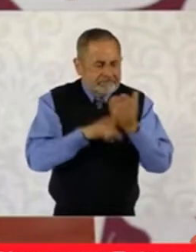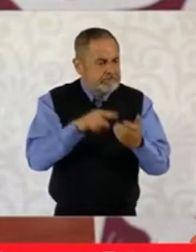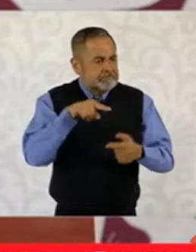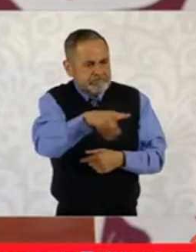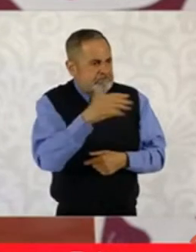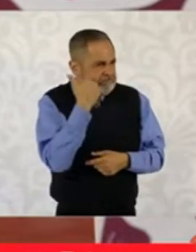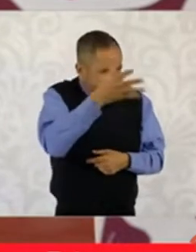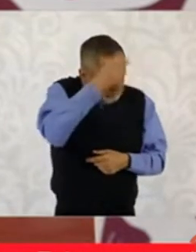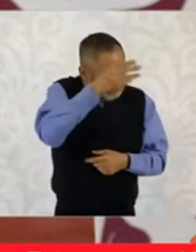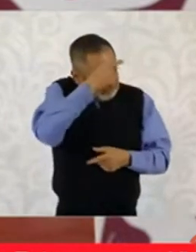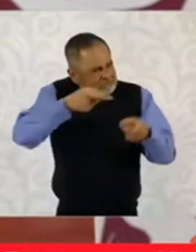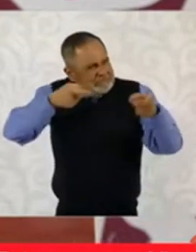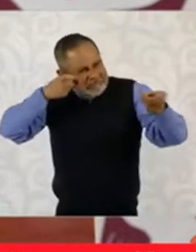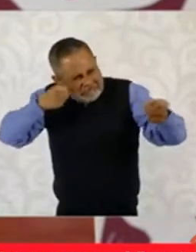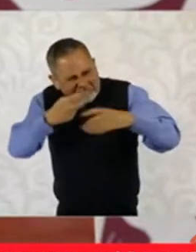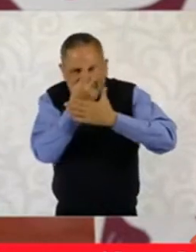querían